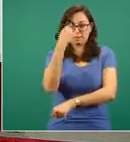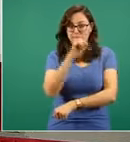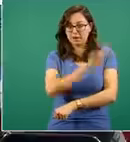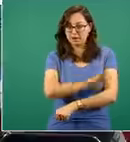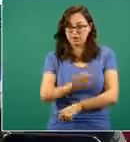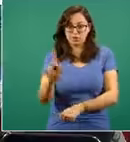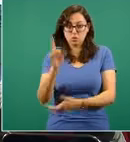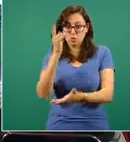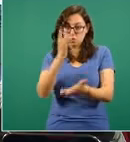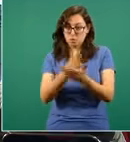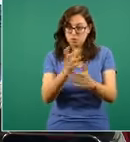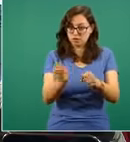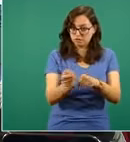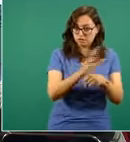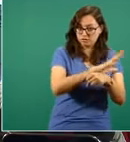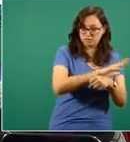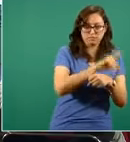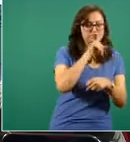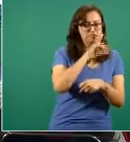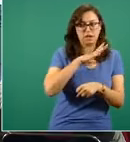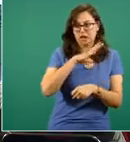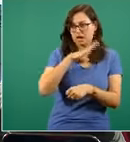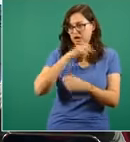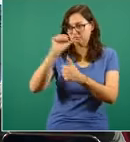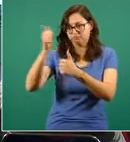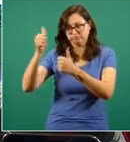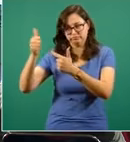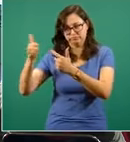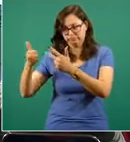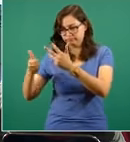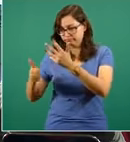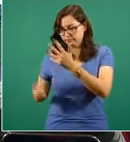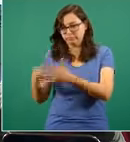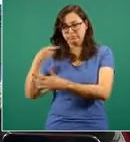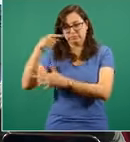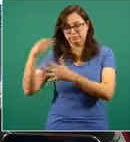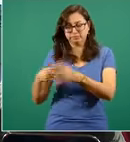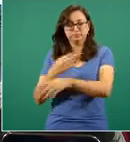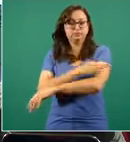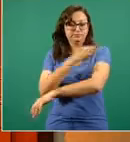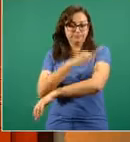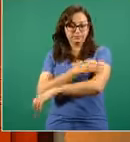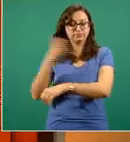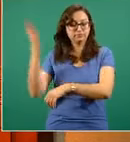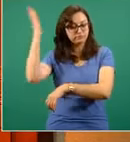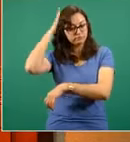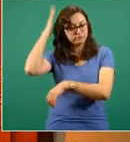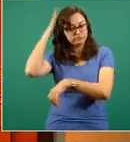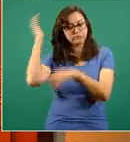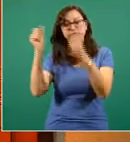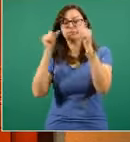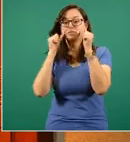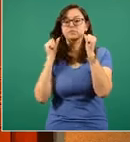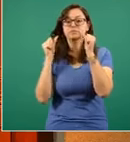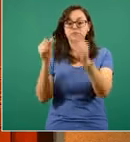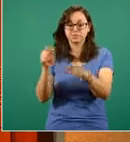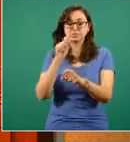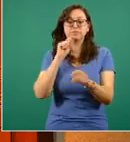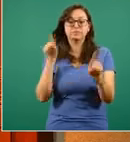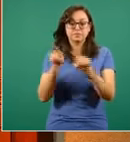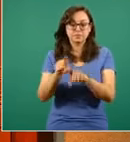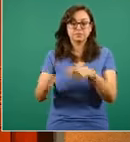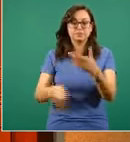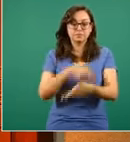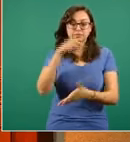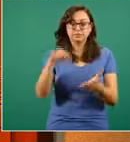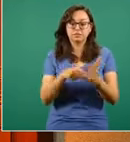no solo de COVID-19, sino de todas las vacunas que se aplican en México, en el Centro Nacional de este nombre. Ya habíamos